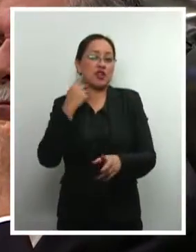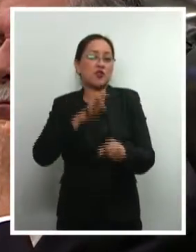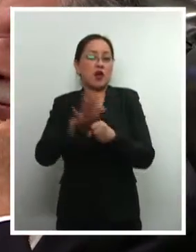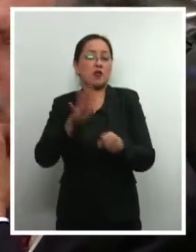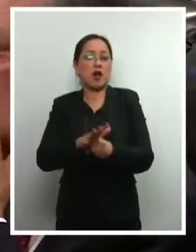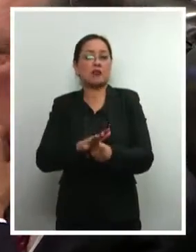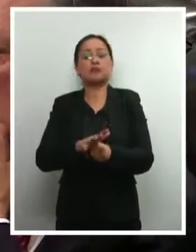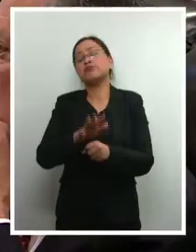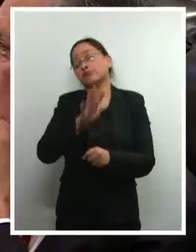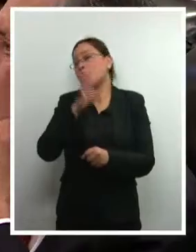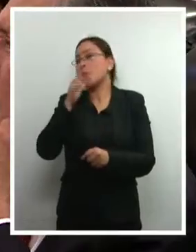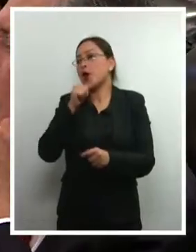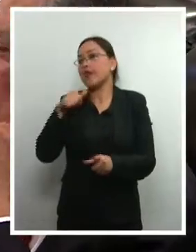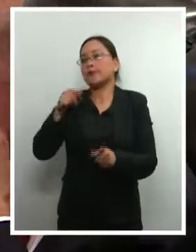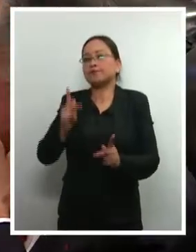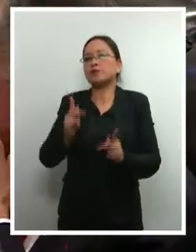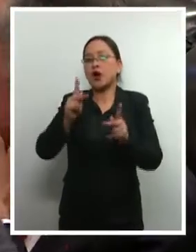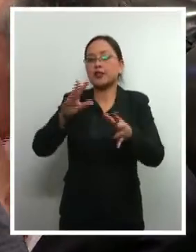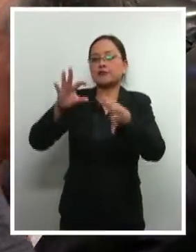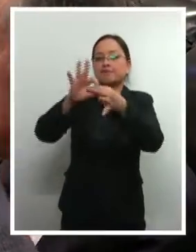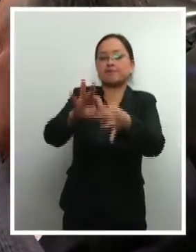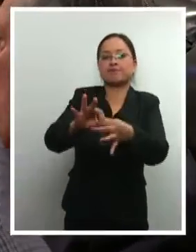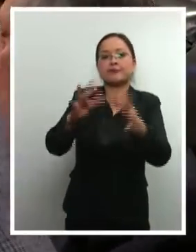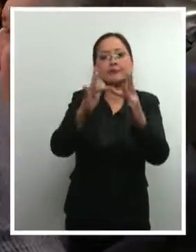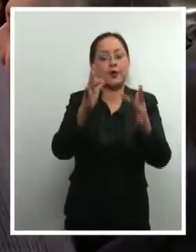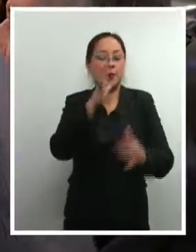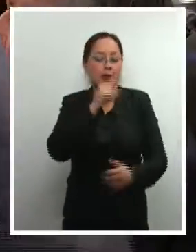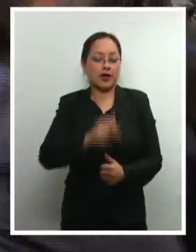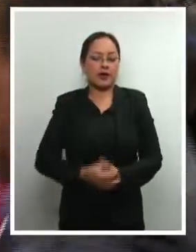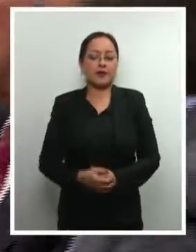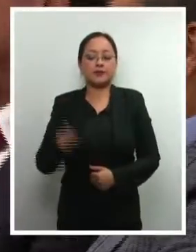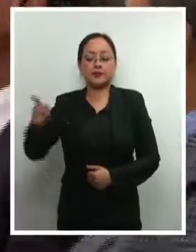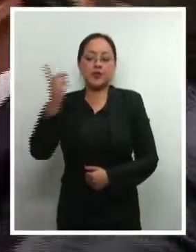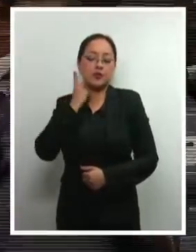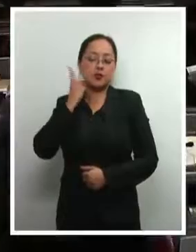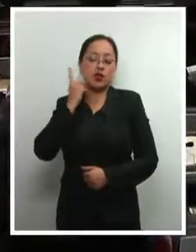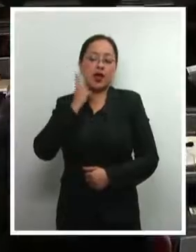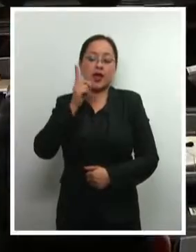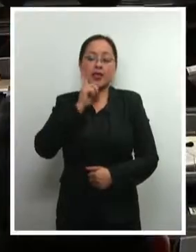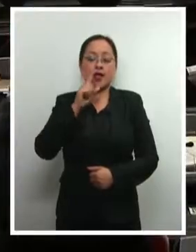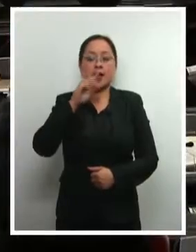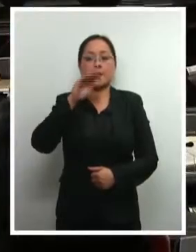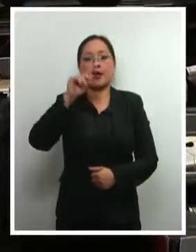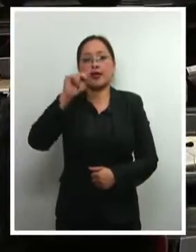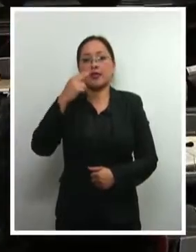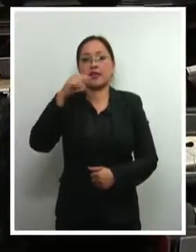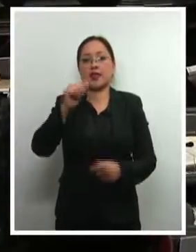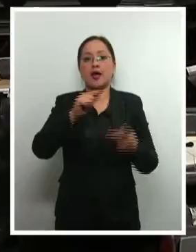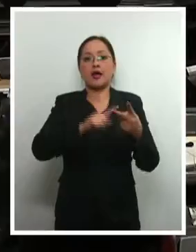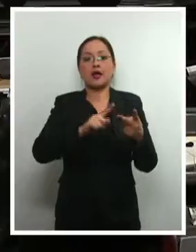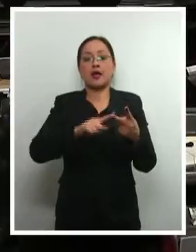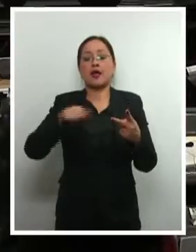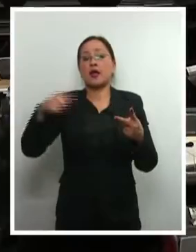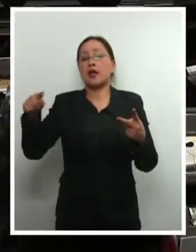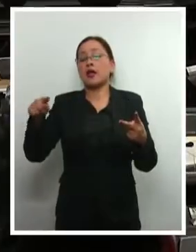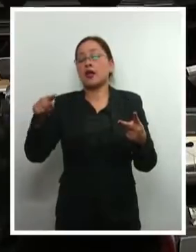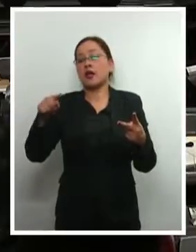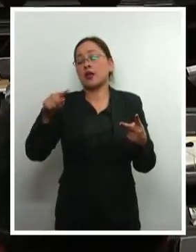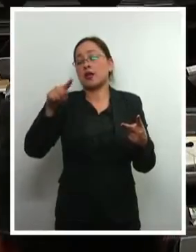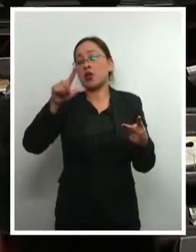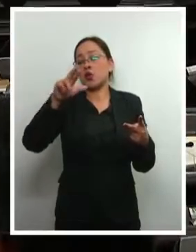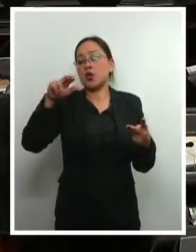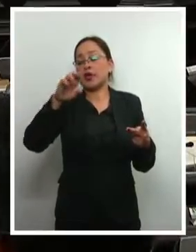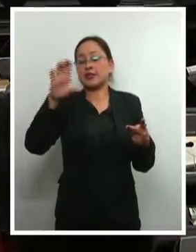destruir los puentes. En fin. Berta Luján, después Patricia Ruiz Sanchón, después Roberto López.